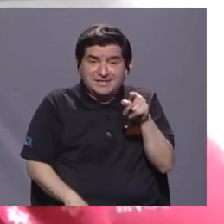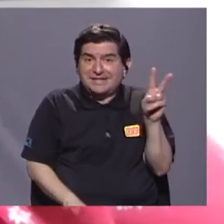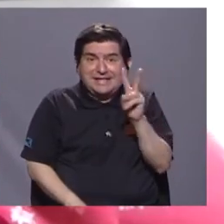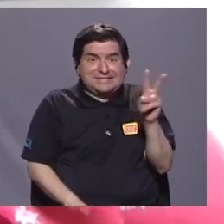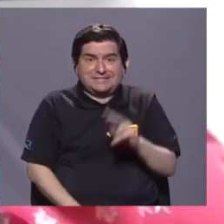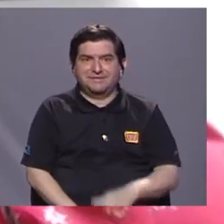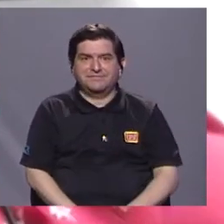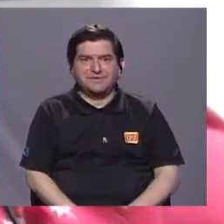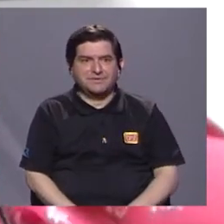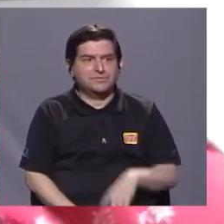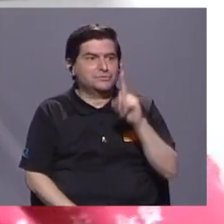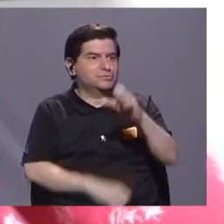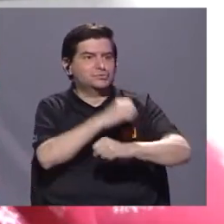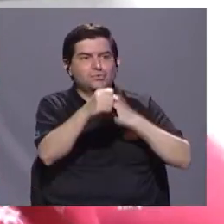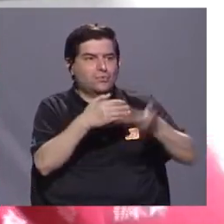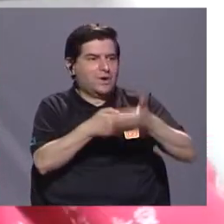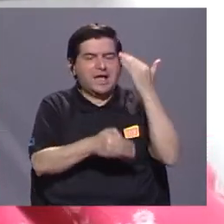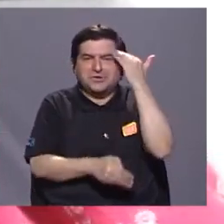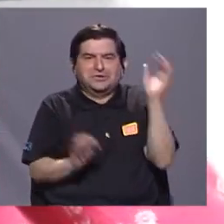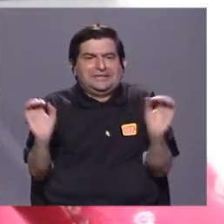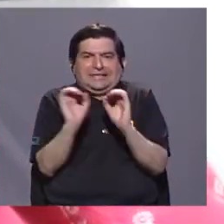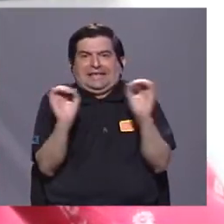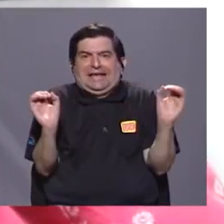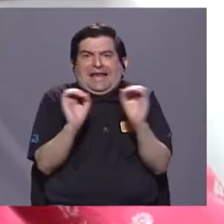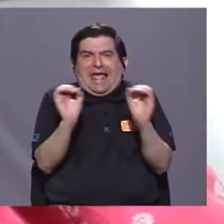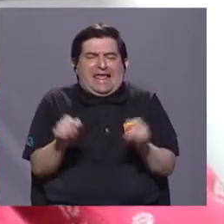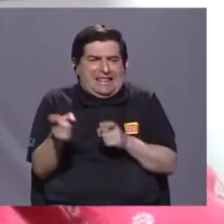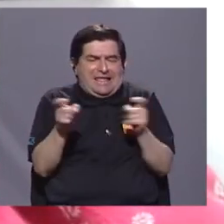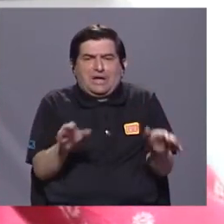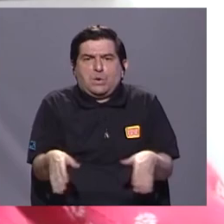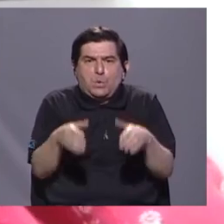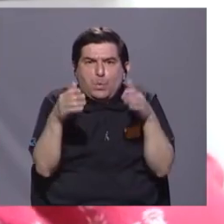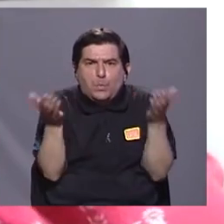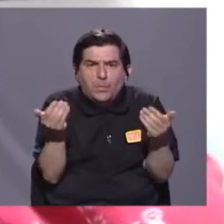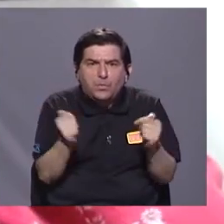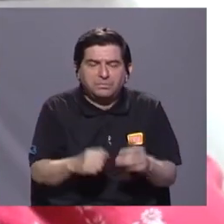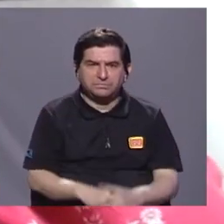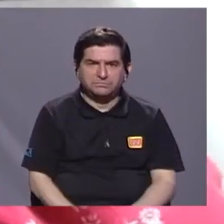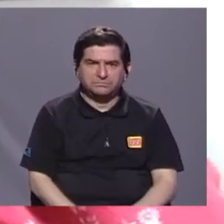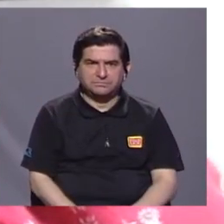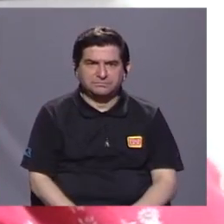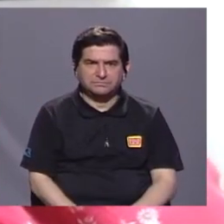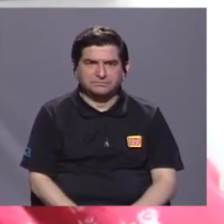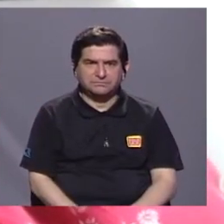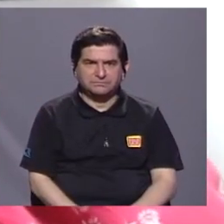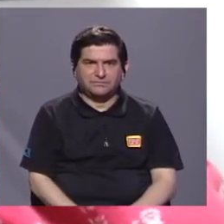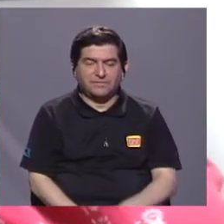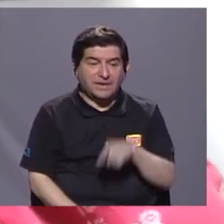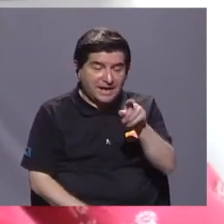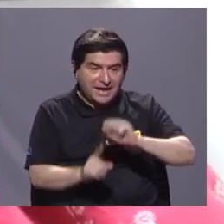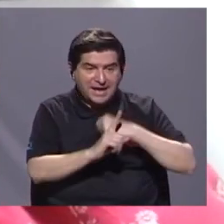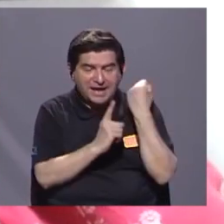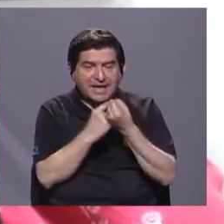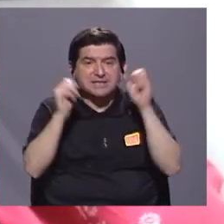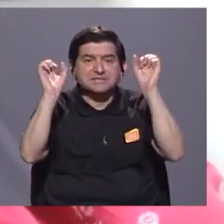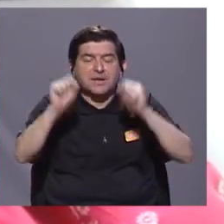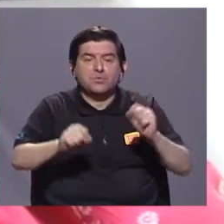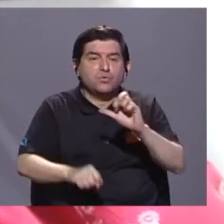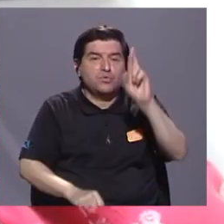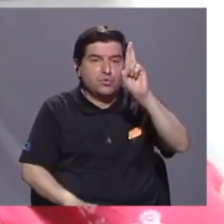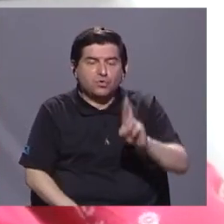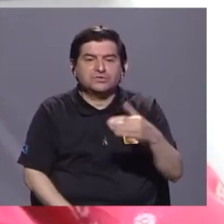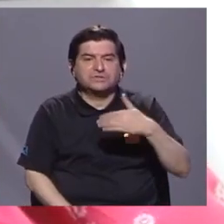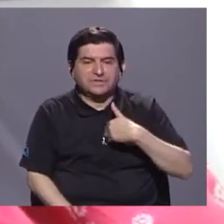virus de hace un año no se sabía nada no se sabía cómo manejar un paciente y entonces eso logró que costa rica